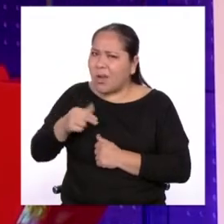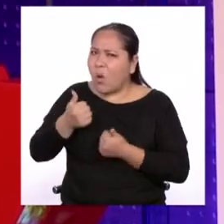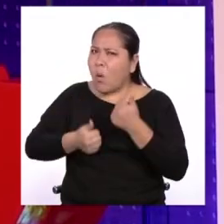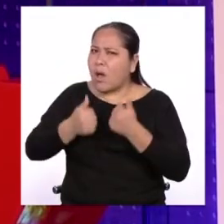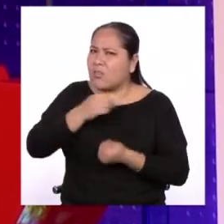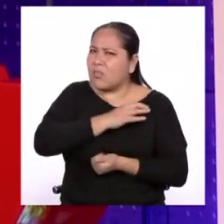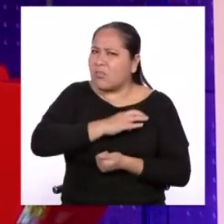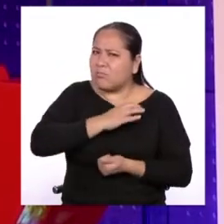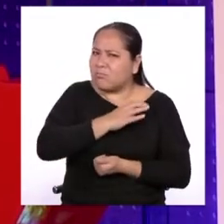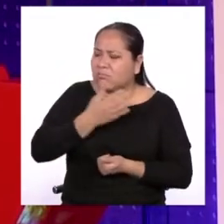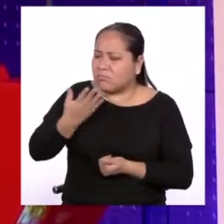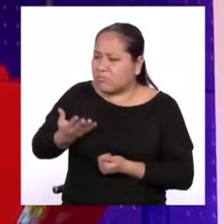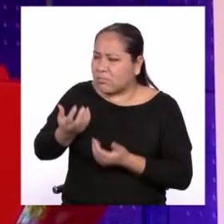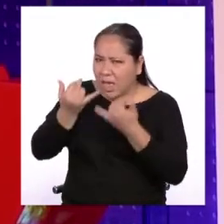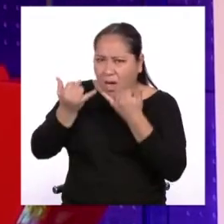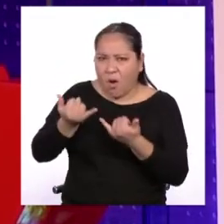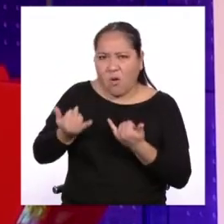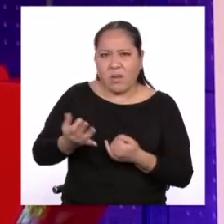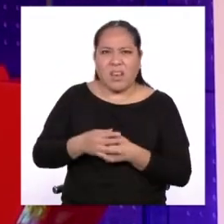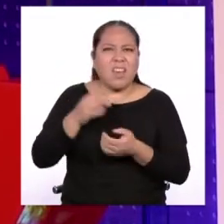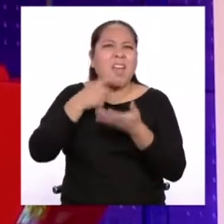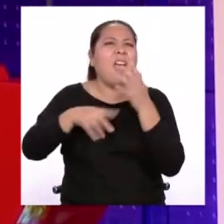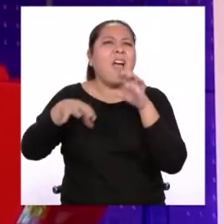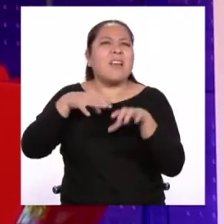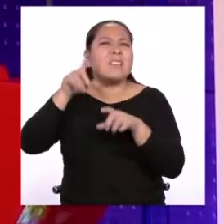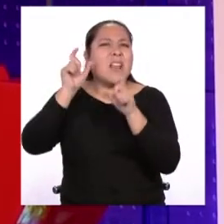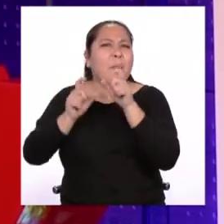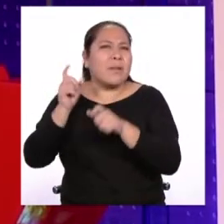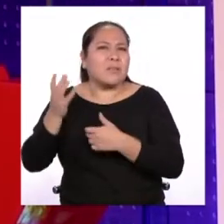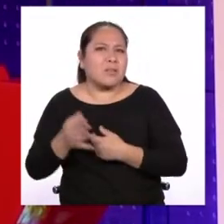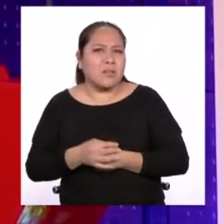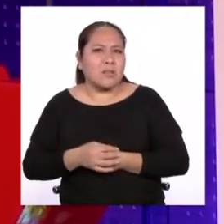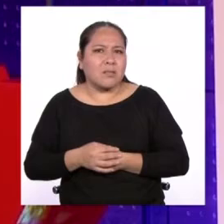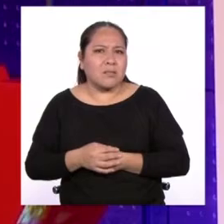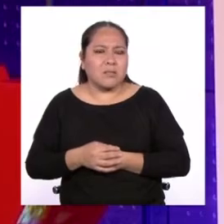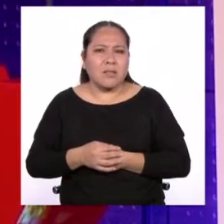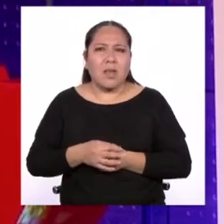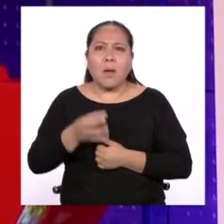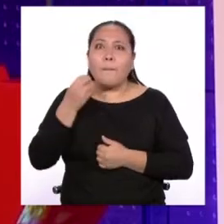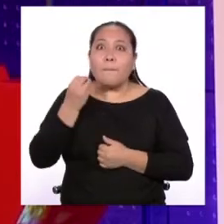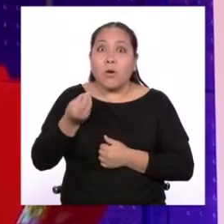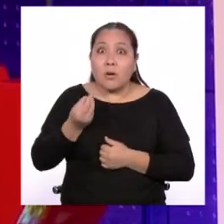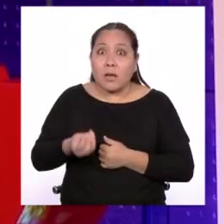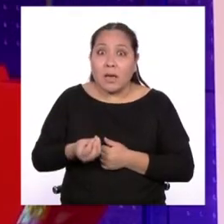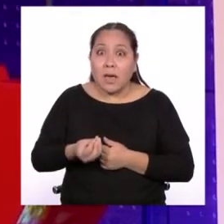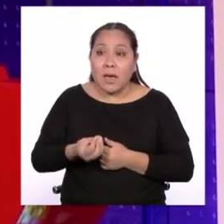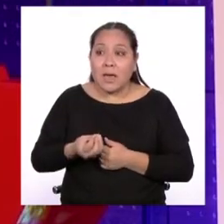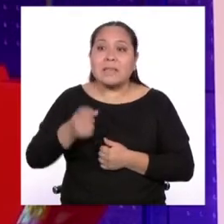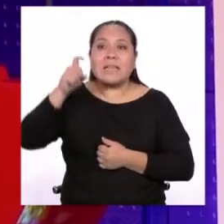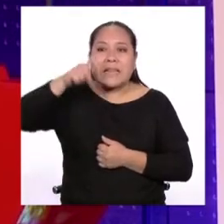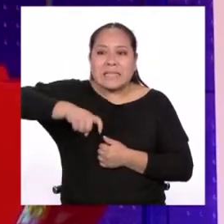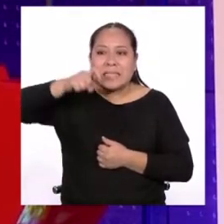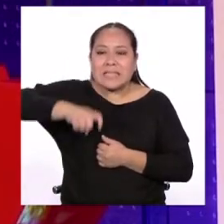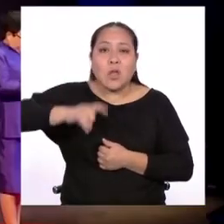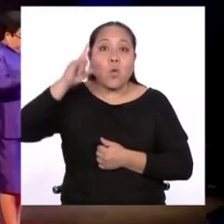conductas actuales y comprender por qué es imprescindible